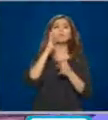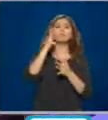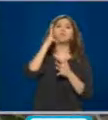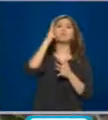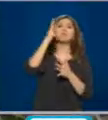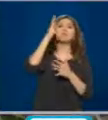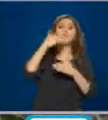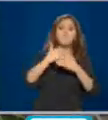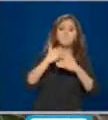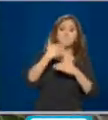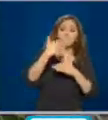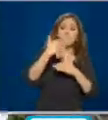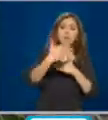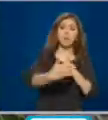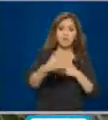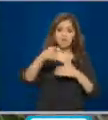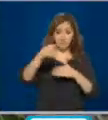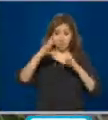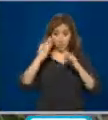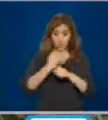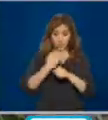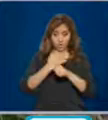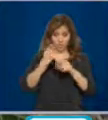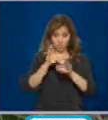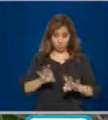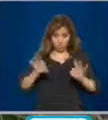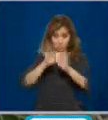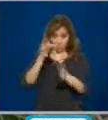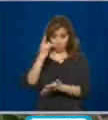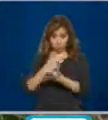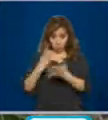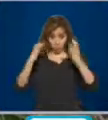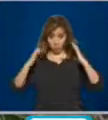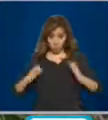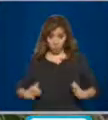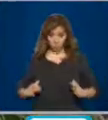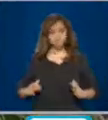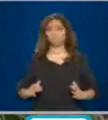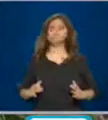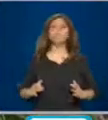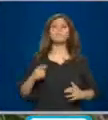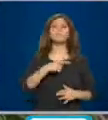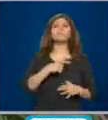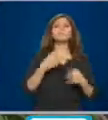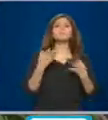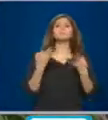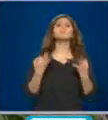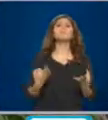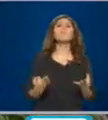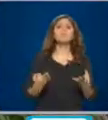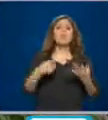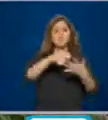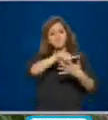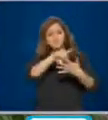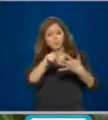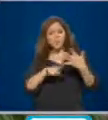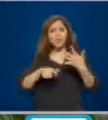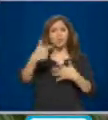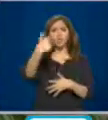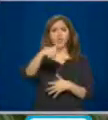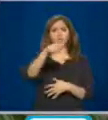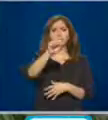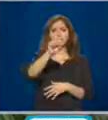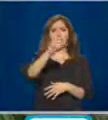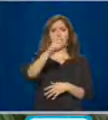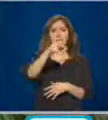es, que los 12 signos usemos la utilidad de la meditación porque todos los signos tienen